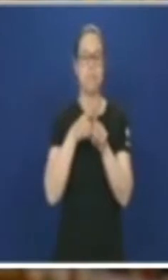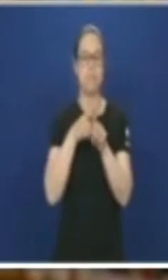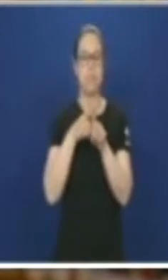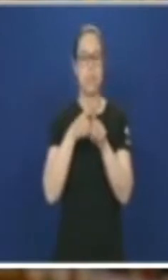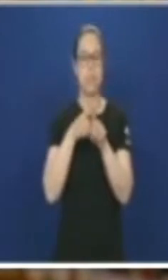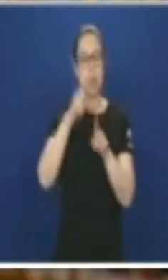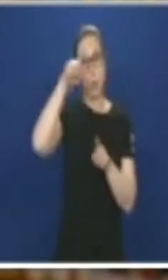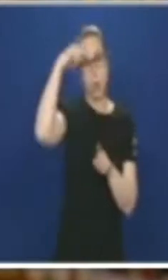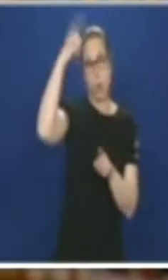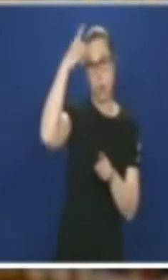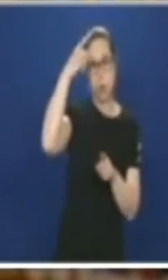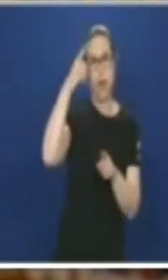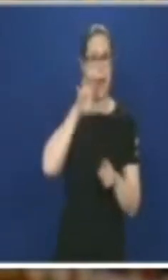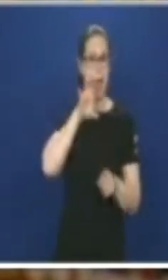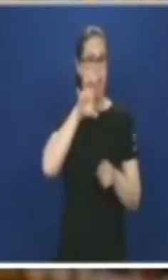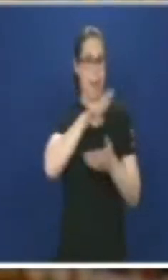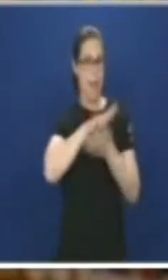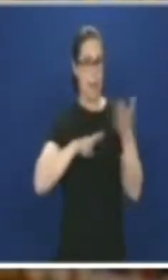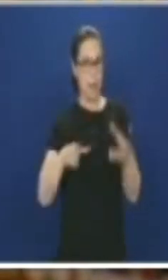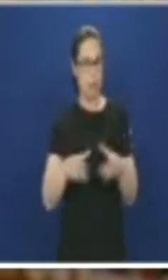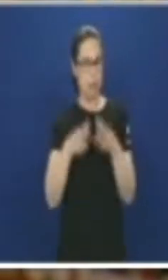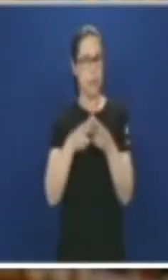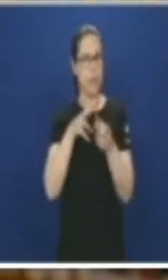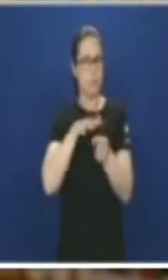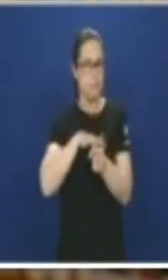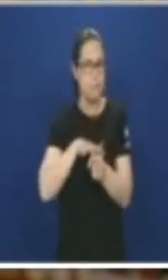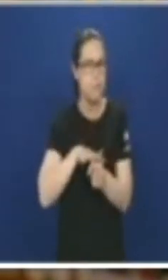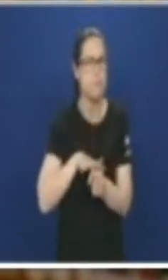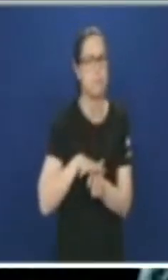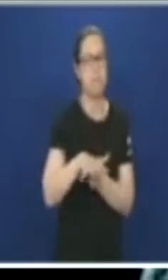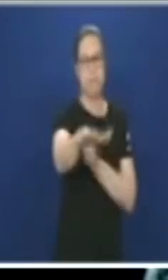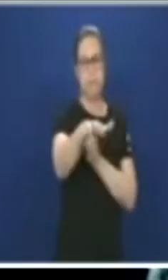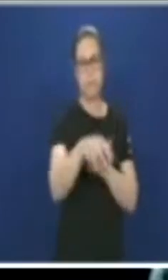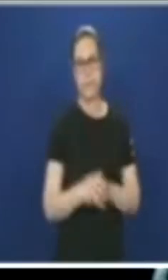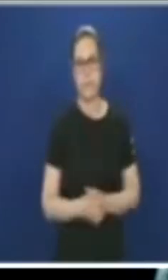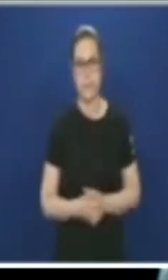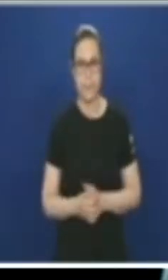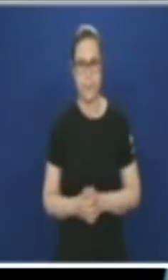da cultura do país para os vindeiros séculos.